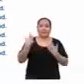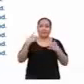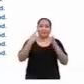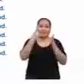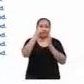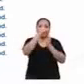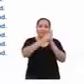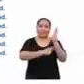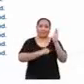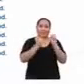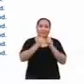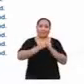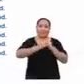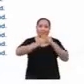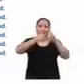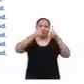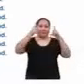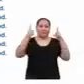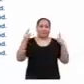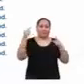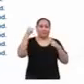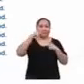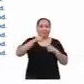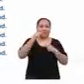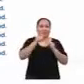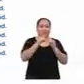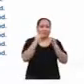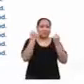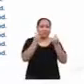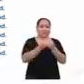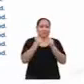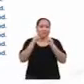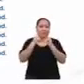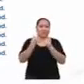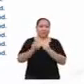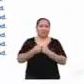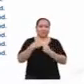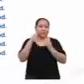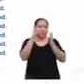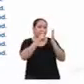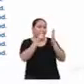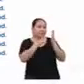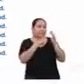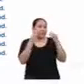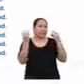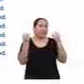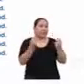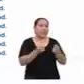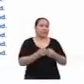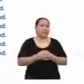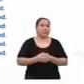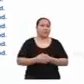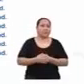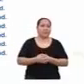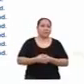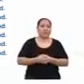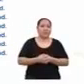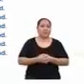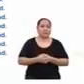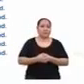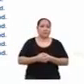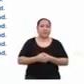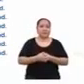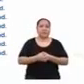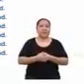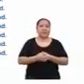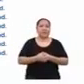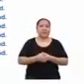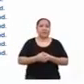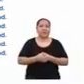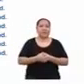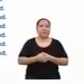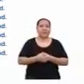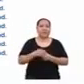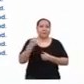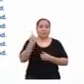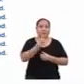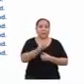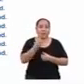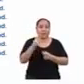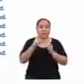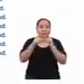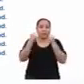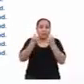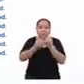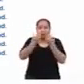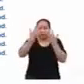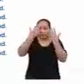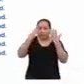tan grande con estos grupos o intervalos. Todo se lee más rápido. Aunque en cada grupo ya no sé